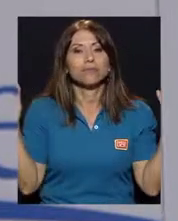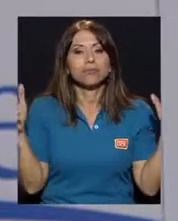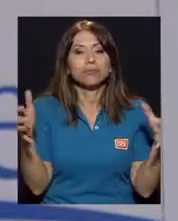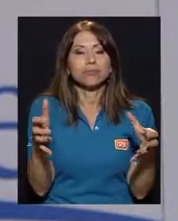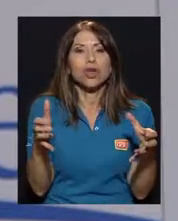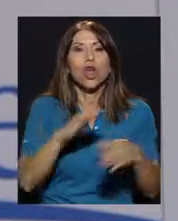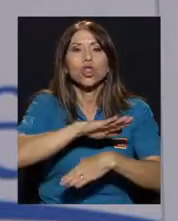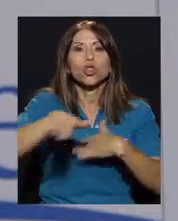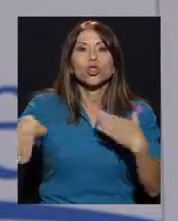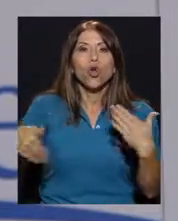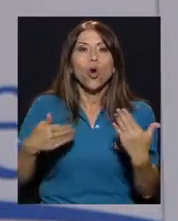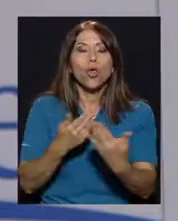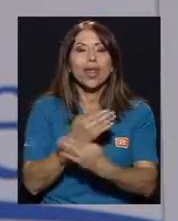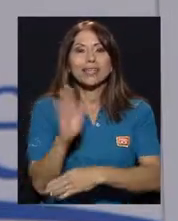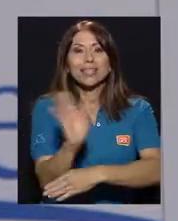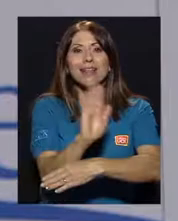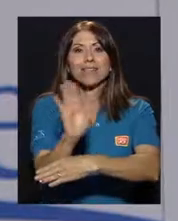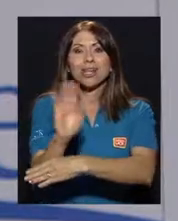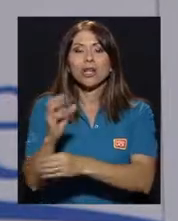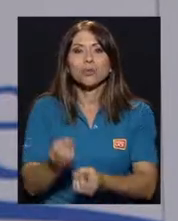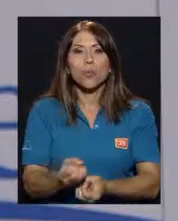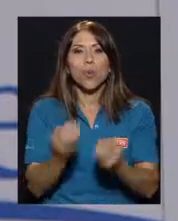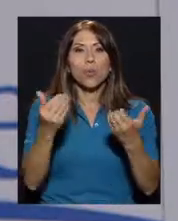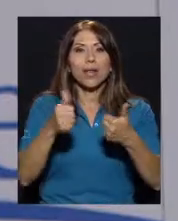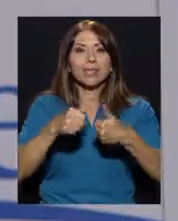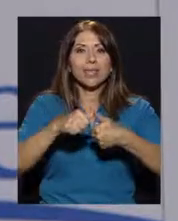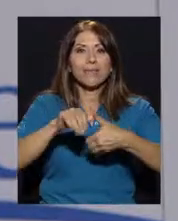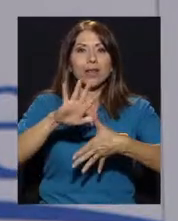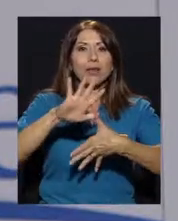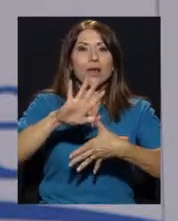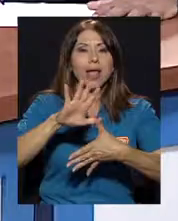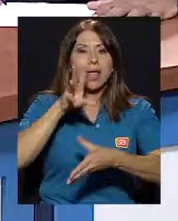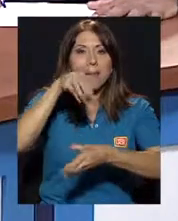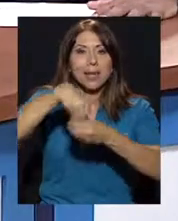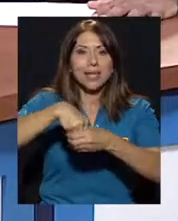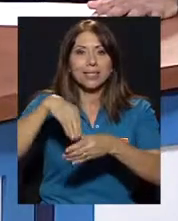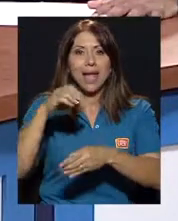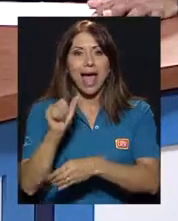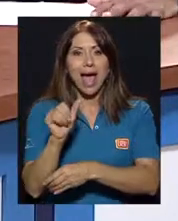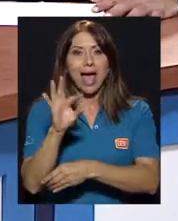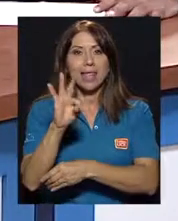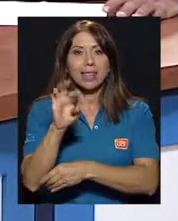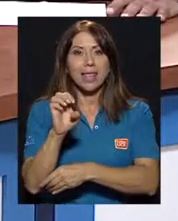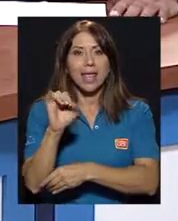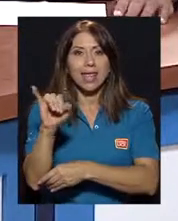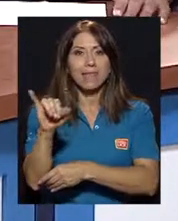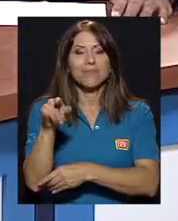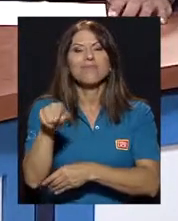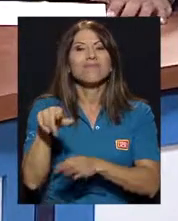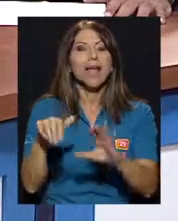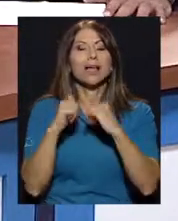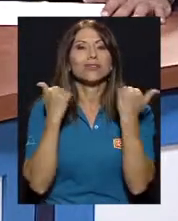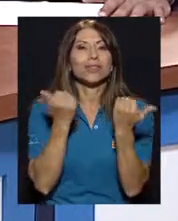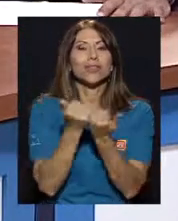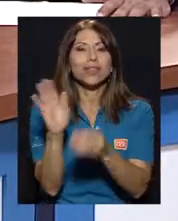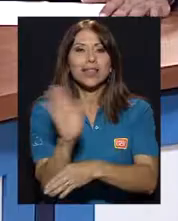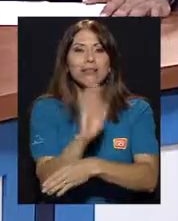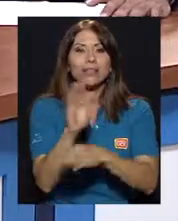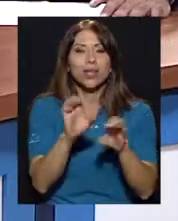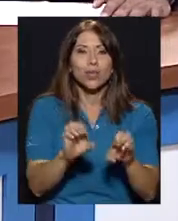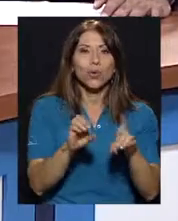televisoras públicas de iberoamérica que pertenecen a ti que es la asociación de televisoras educativas y culturales